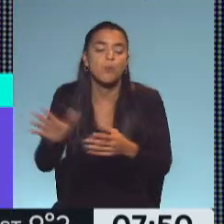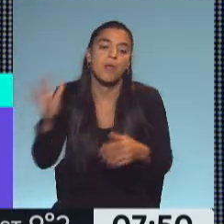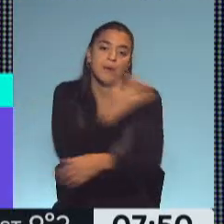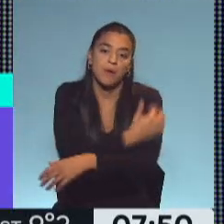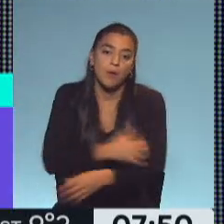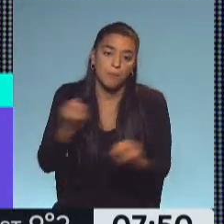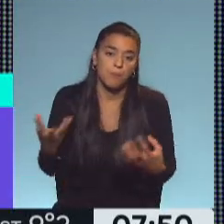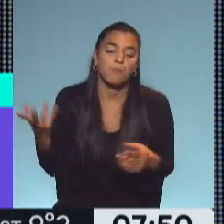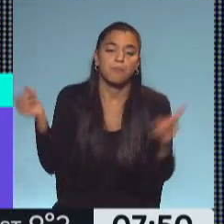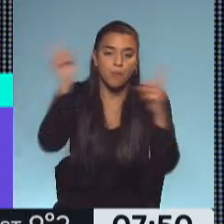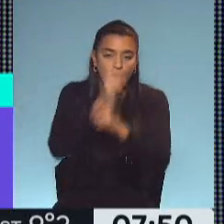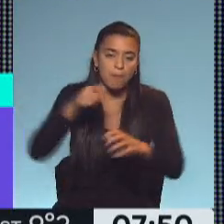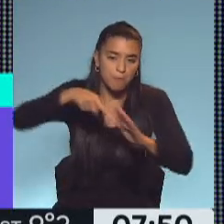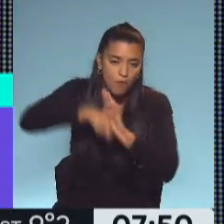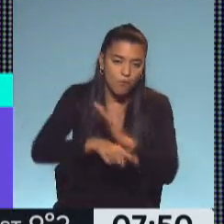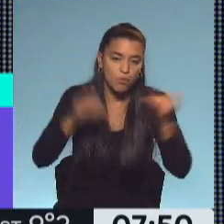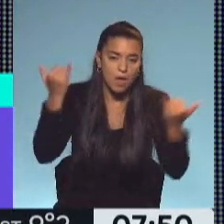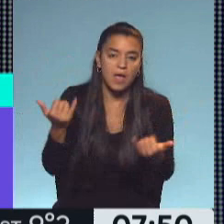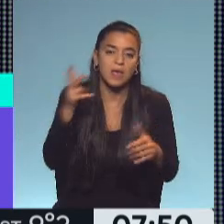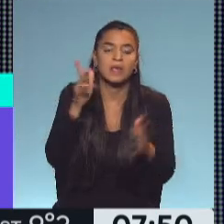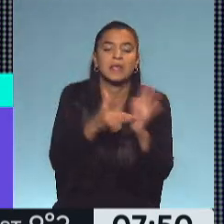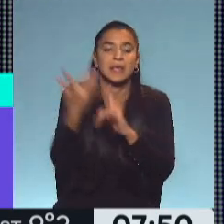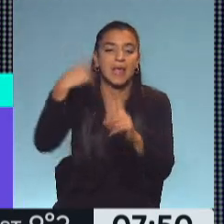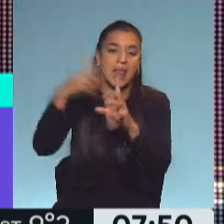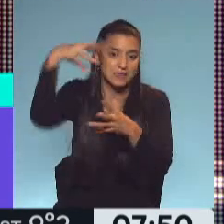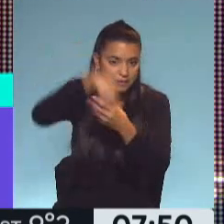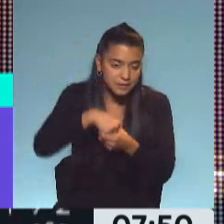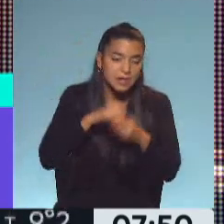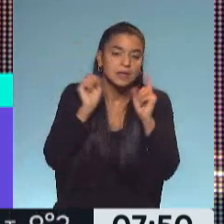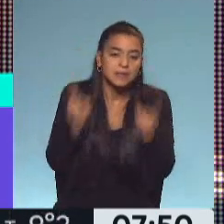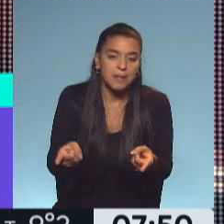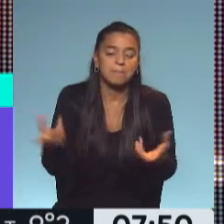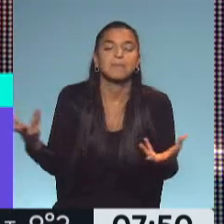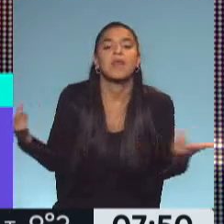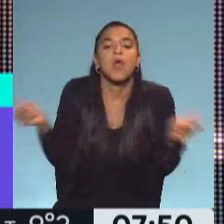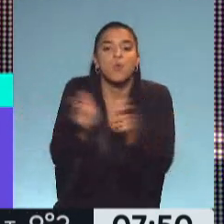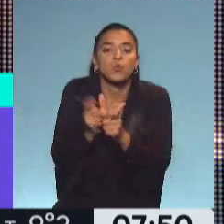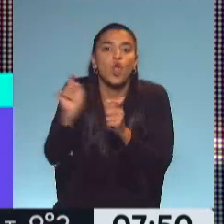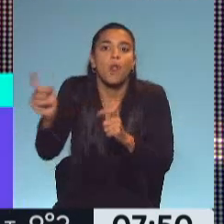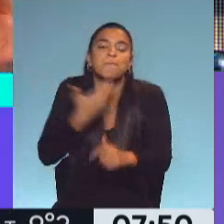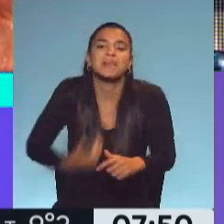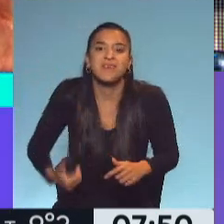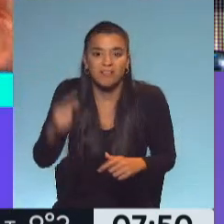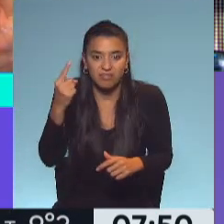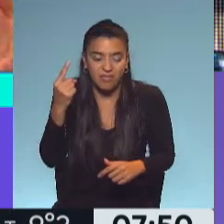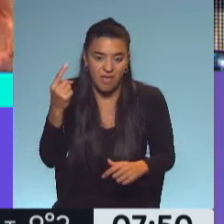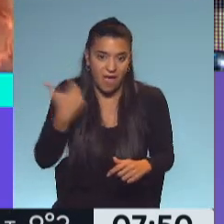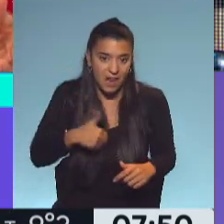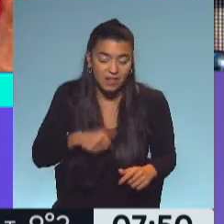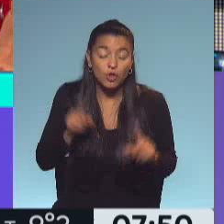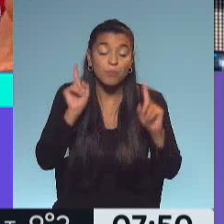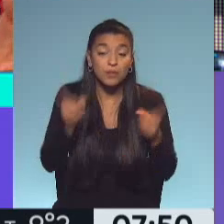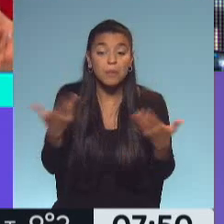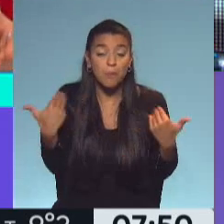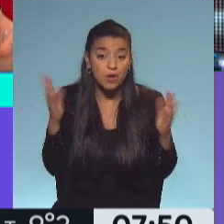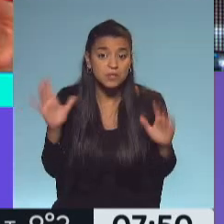problema estructural muy profundo en el cual la Iglesia está involucrado. Y además se reúne con un presidente argentino. Ahora, y tendrá